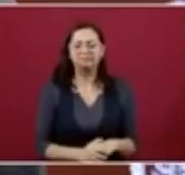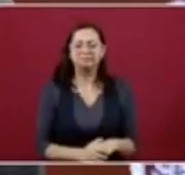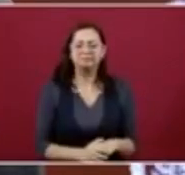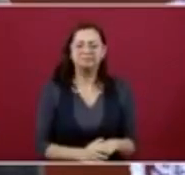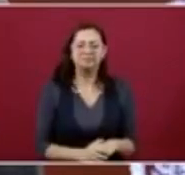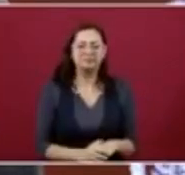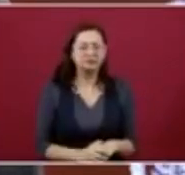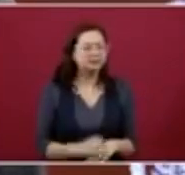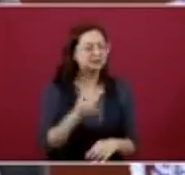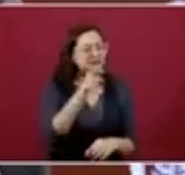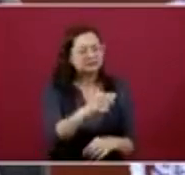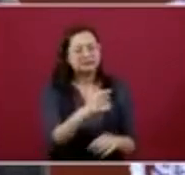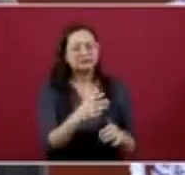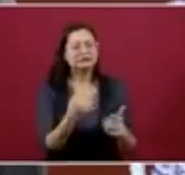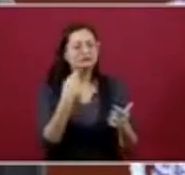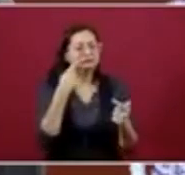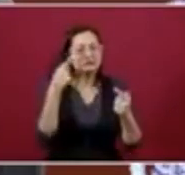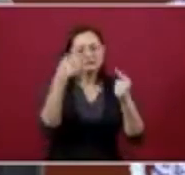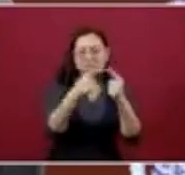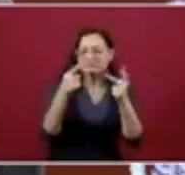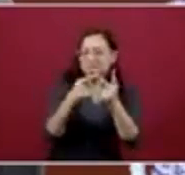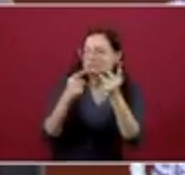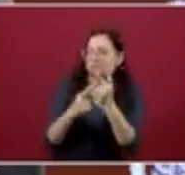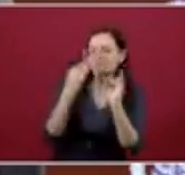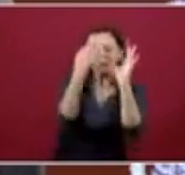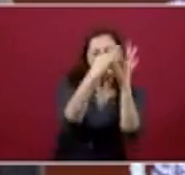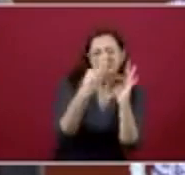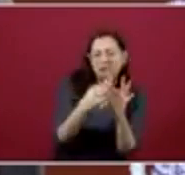que se justifica mucho.